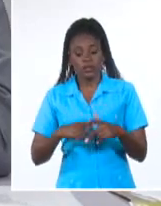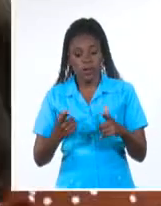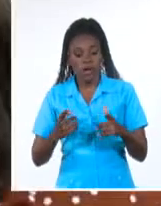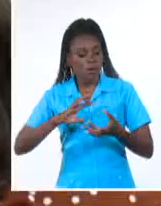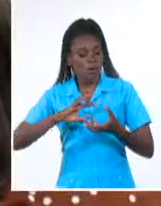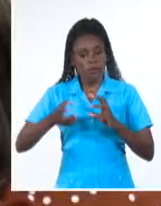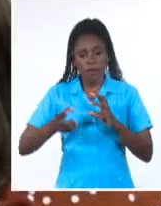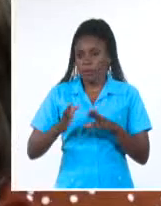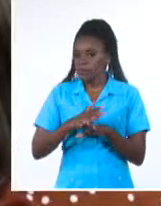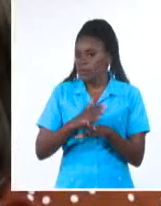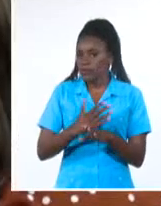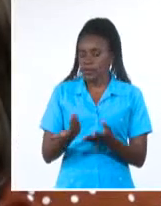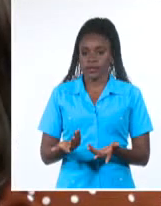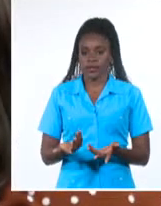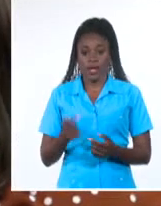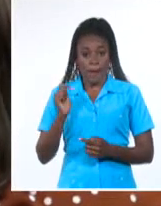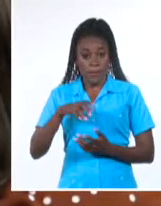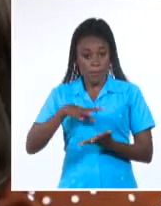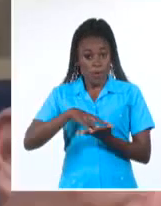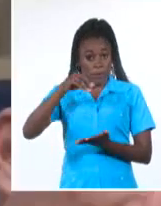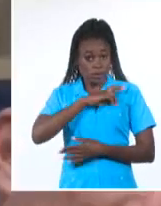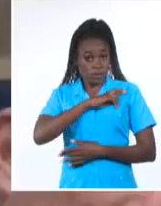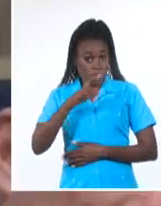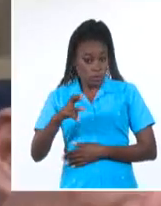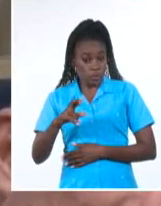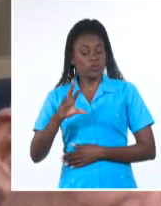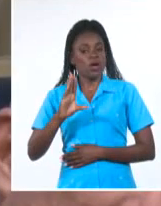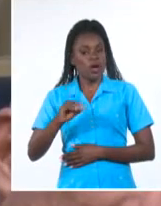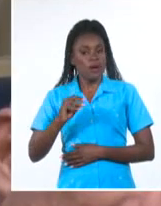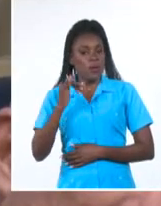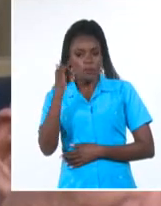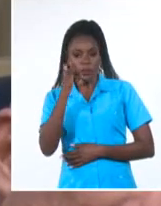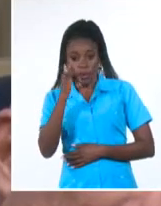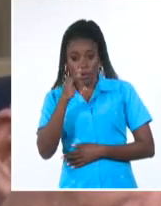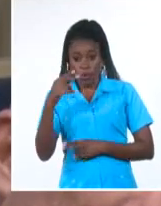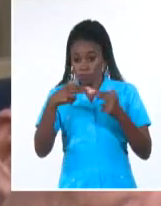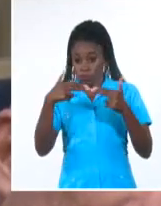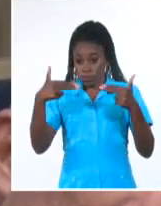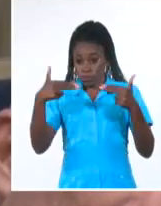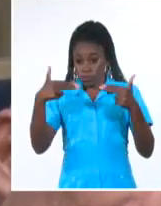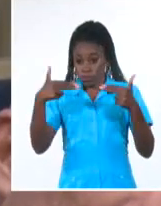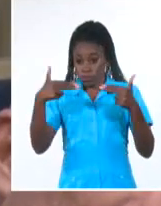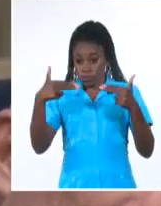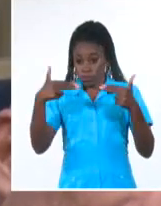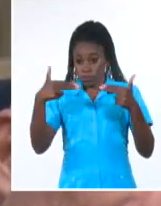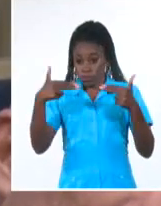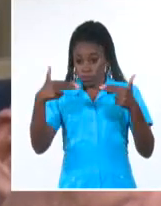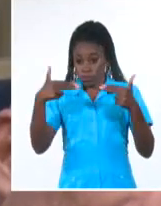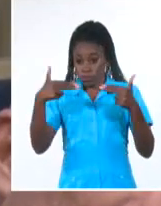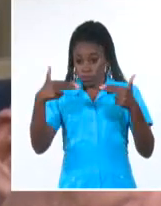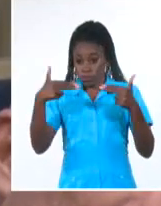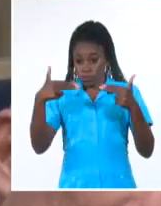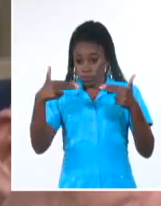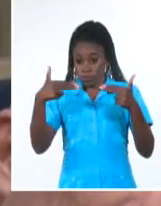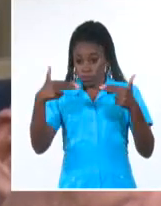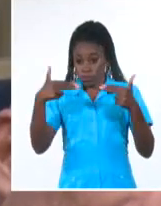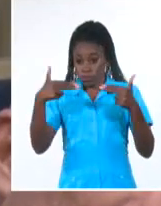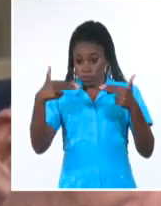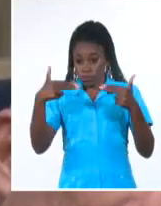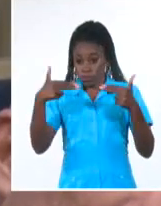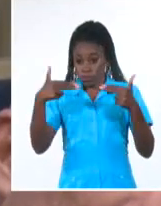alternativas. También desde el Palacio de la Revolución y mediante videoconferencia, se debatió sobre el desarrollo cultural, el rescate